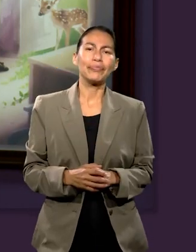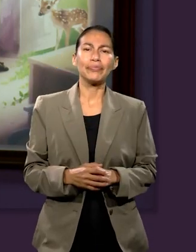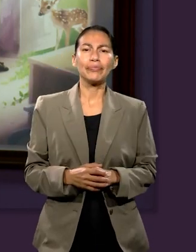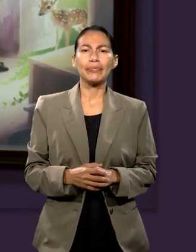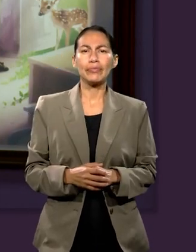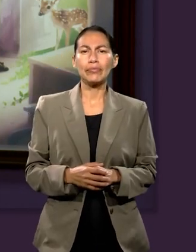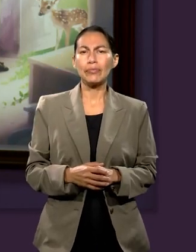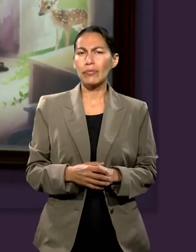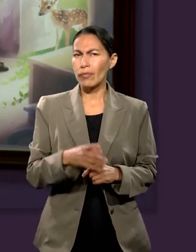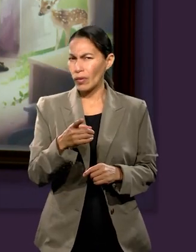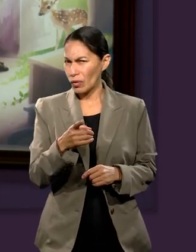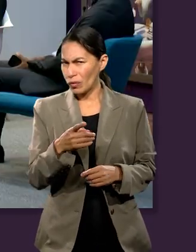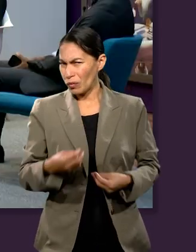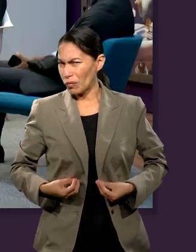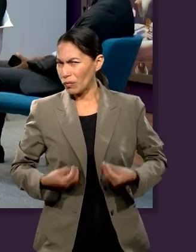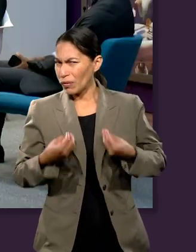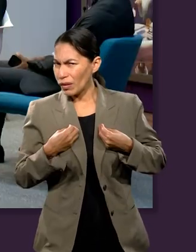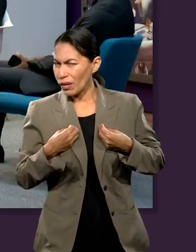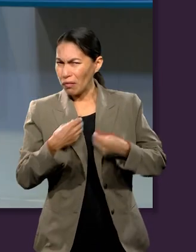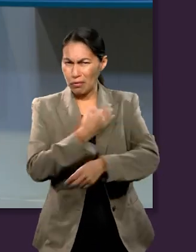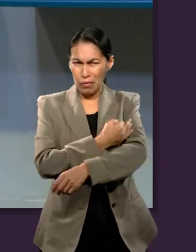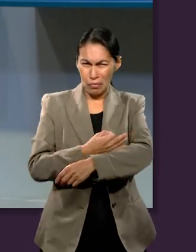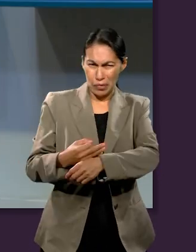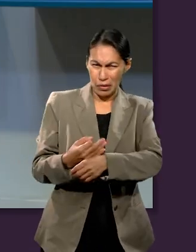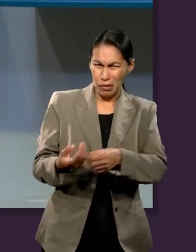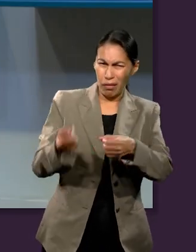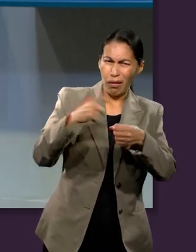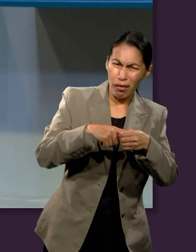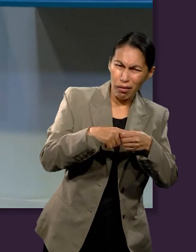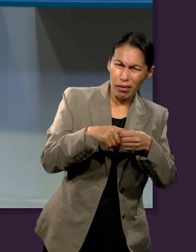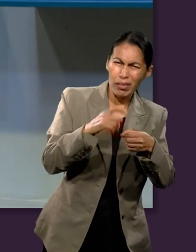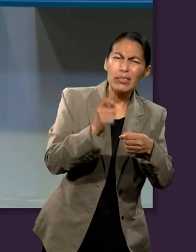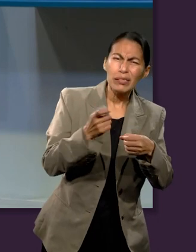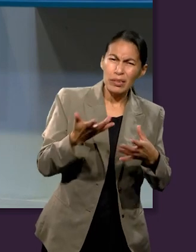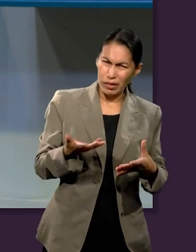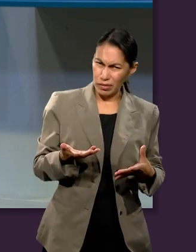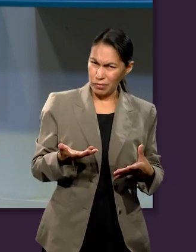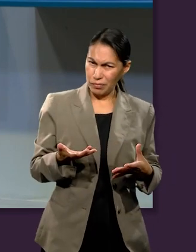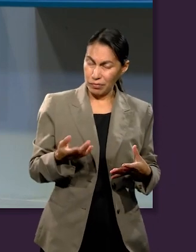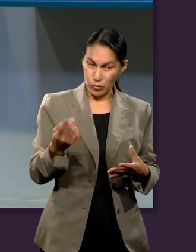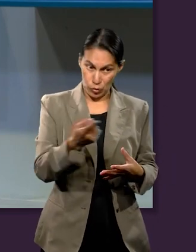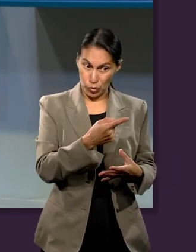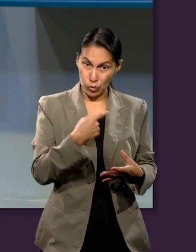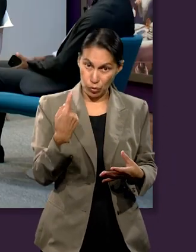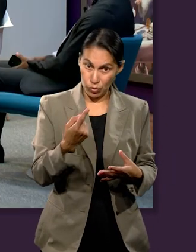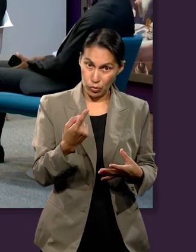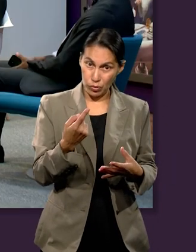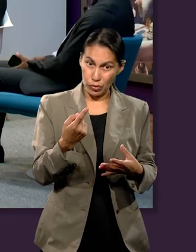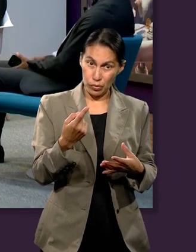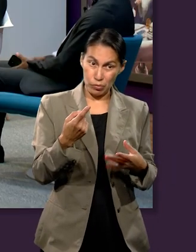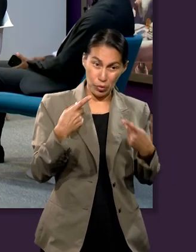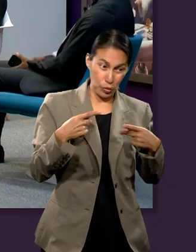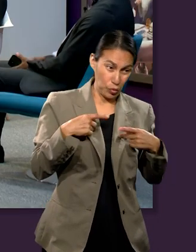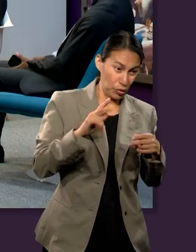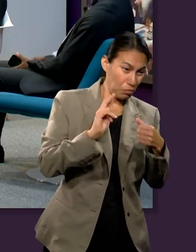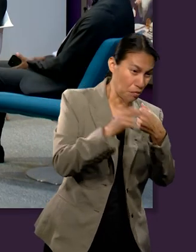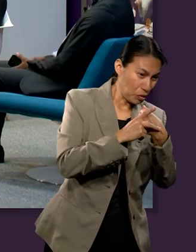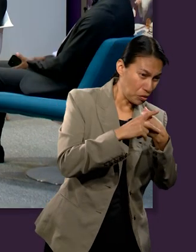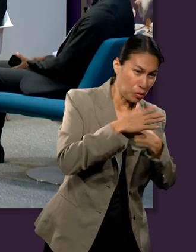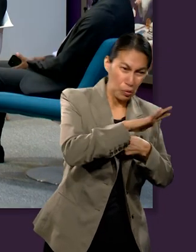amor familiar con las demás personas Cómo impactado en tu vida lo que acabas de mencionar somos parte de una